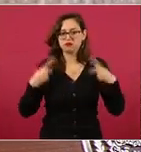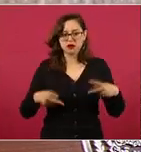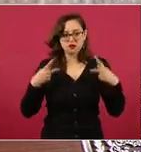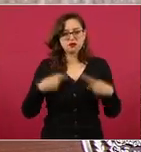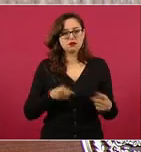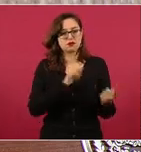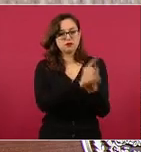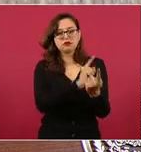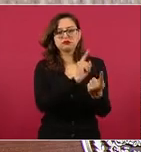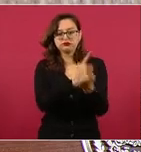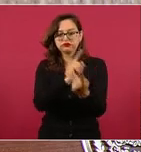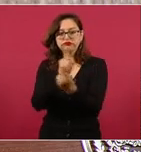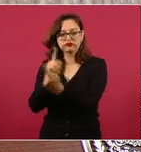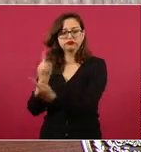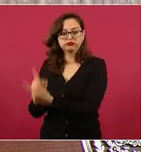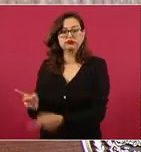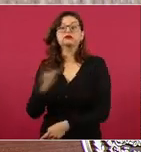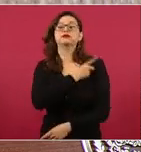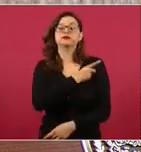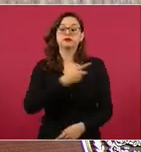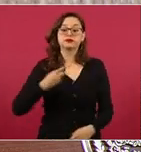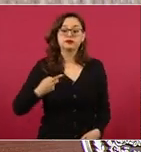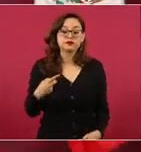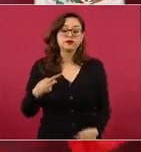tengan confianza